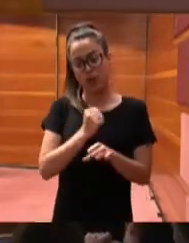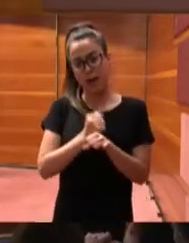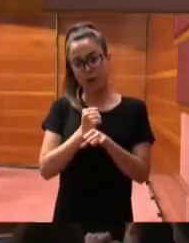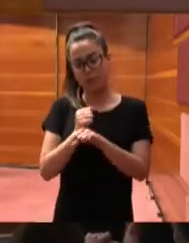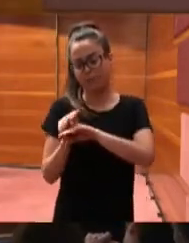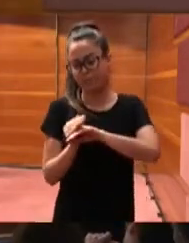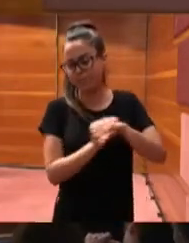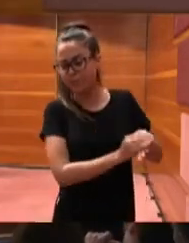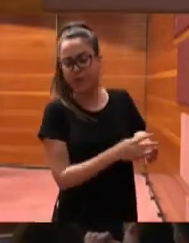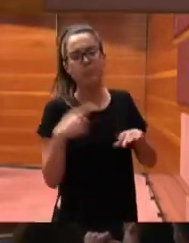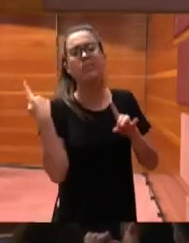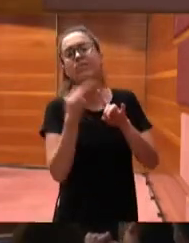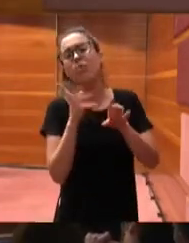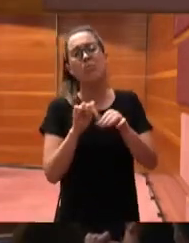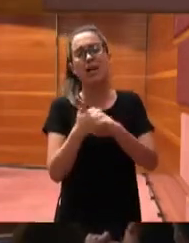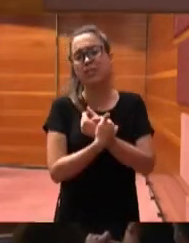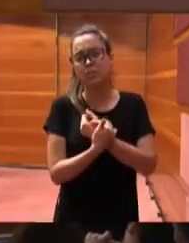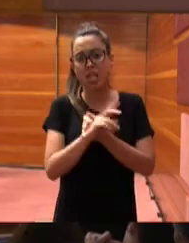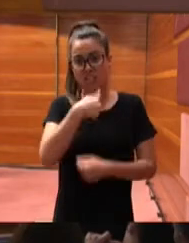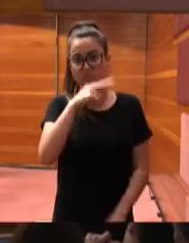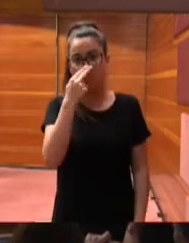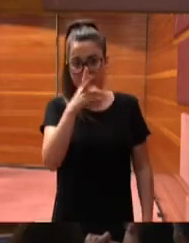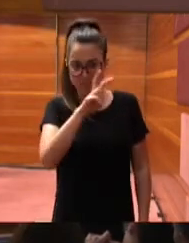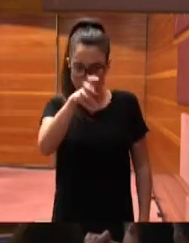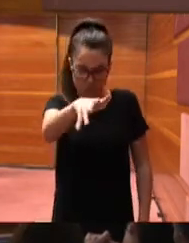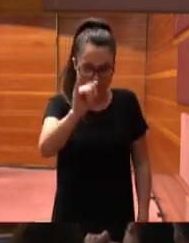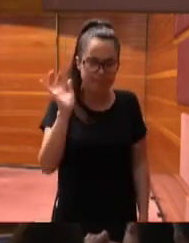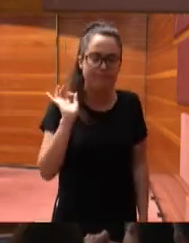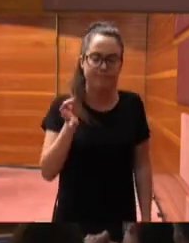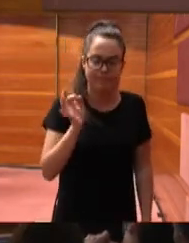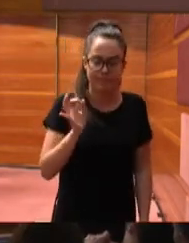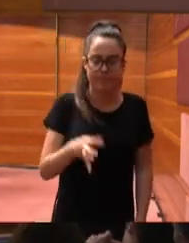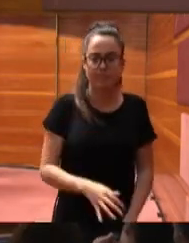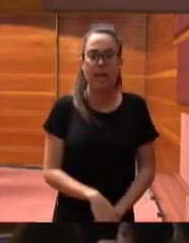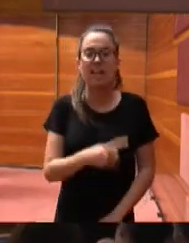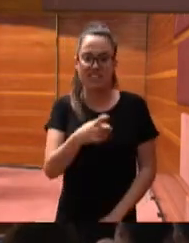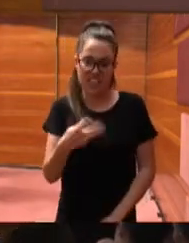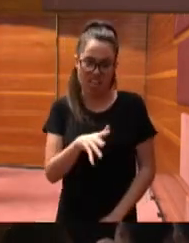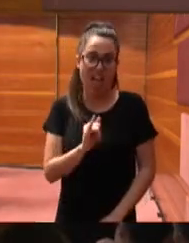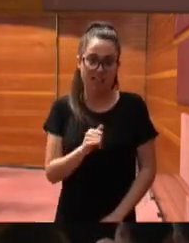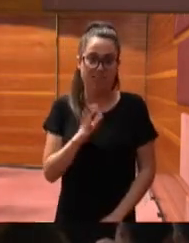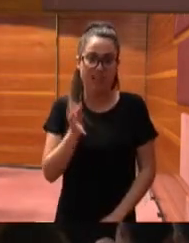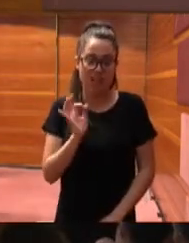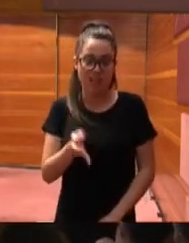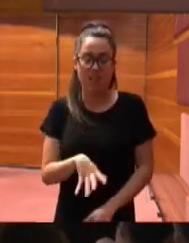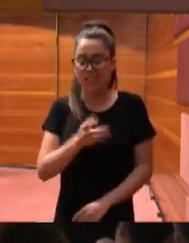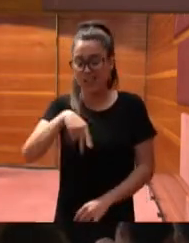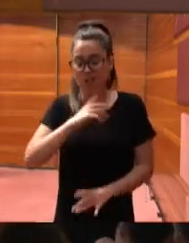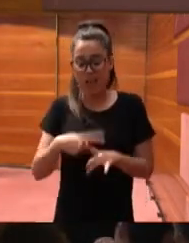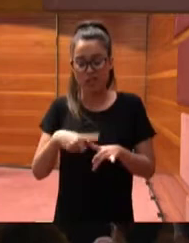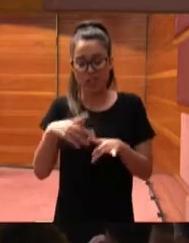trabajos para ir a participar. Tenían otros intereses, vale. O sea, tenían una necesidad, ¿vale? Las cosas que estaban haciendo